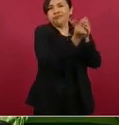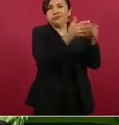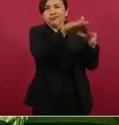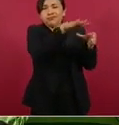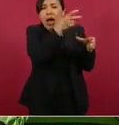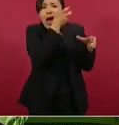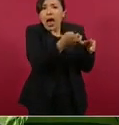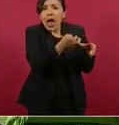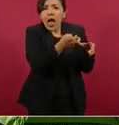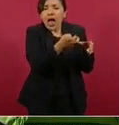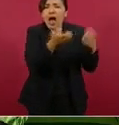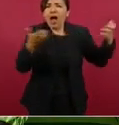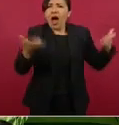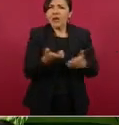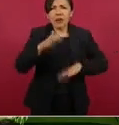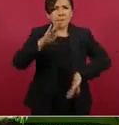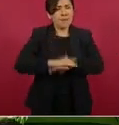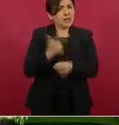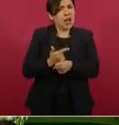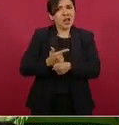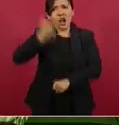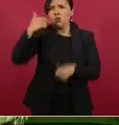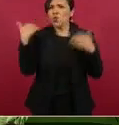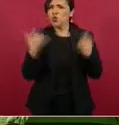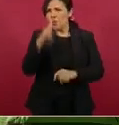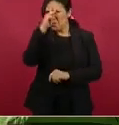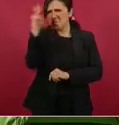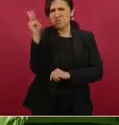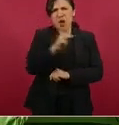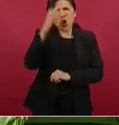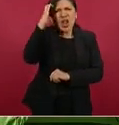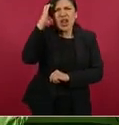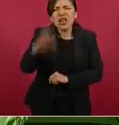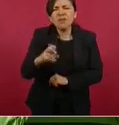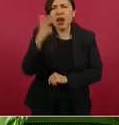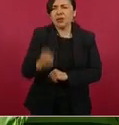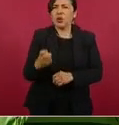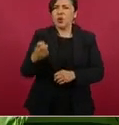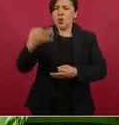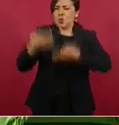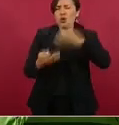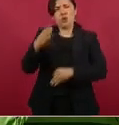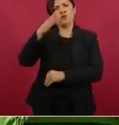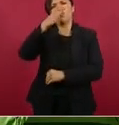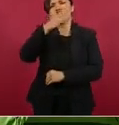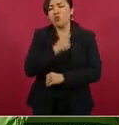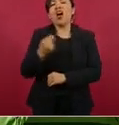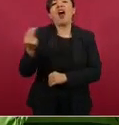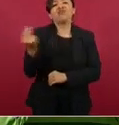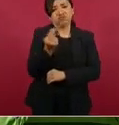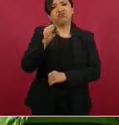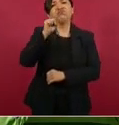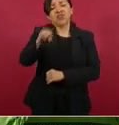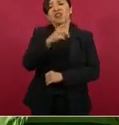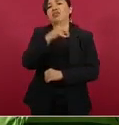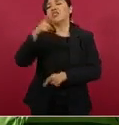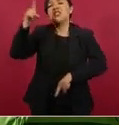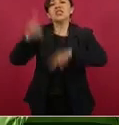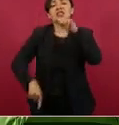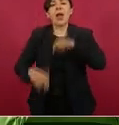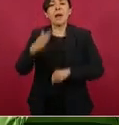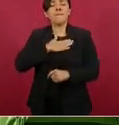convertido en un grave delito una supuesta infracción jurídica que amerita despojarme del cargo